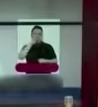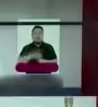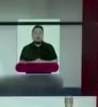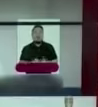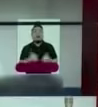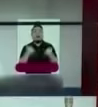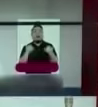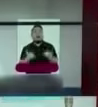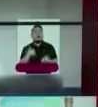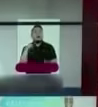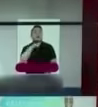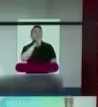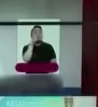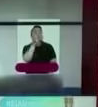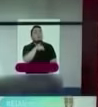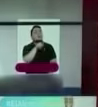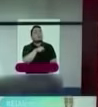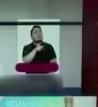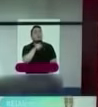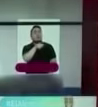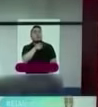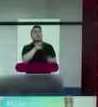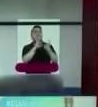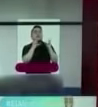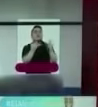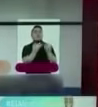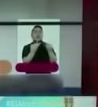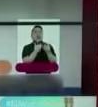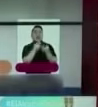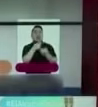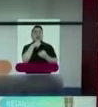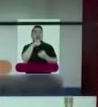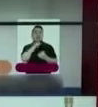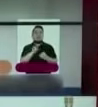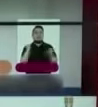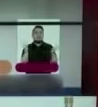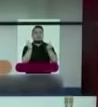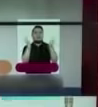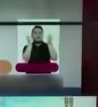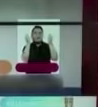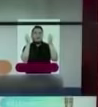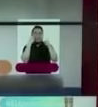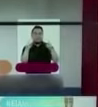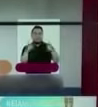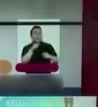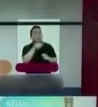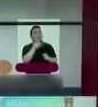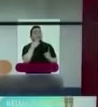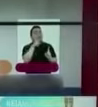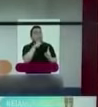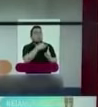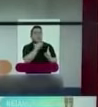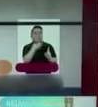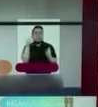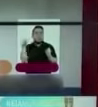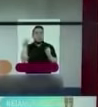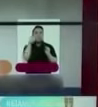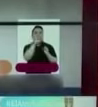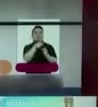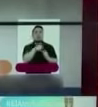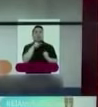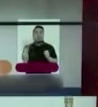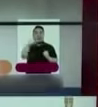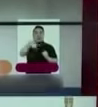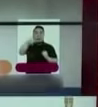La programación del vapor es más complicada que la del avión. yo presumo que todo esto viene por avión, porque yo lo he